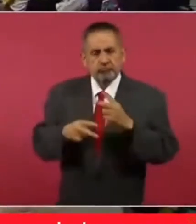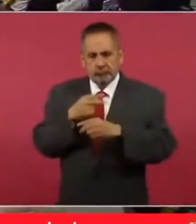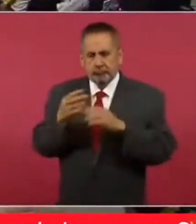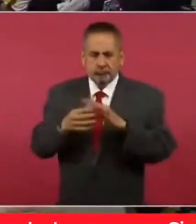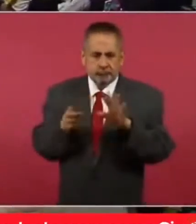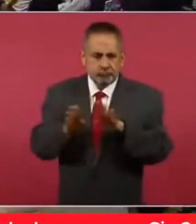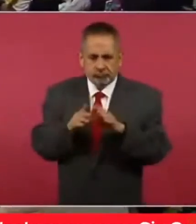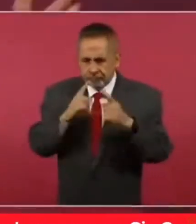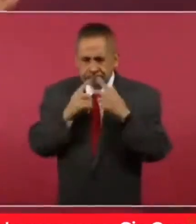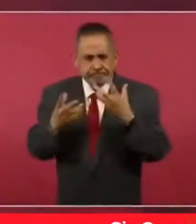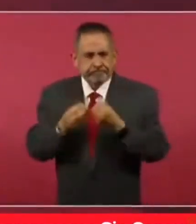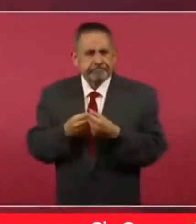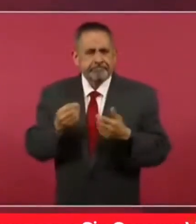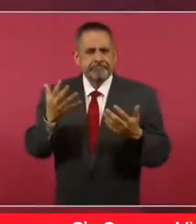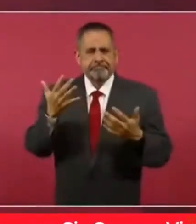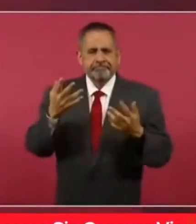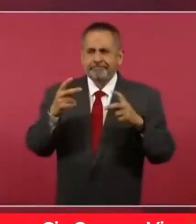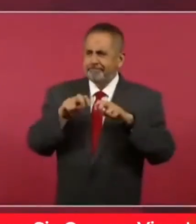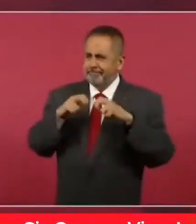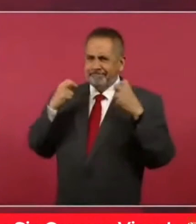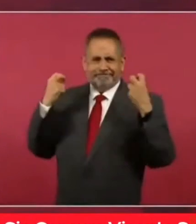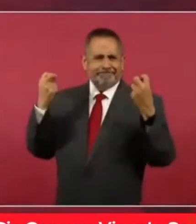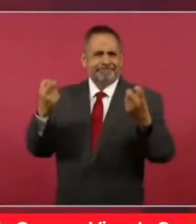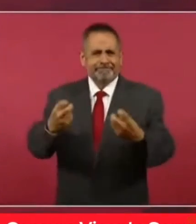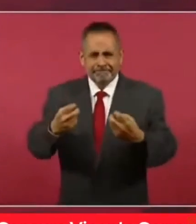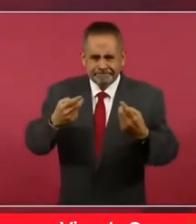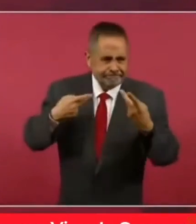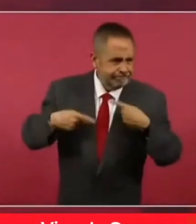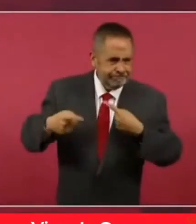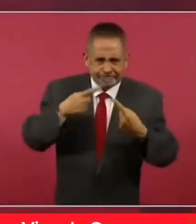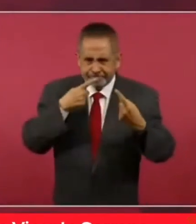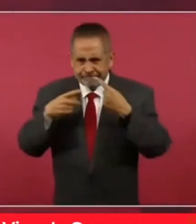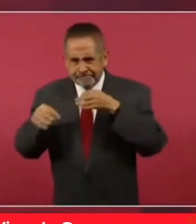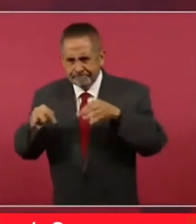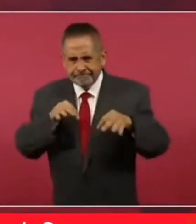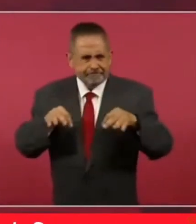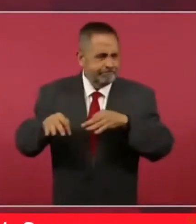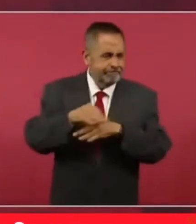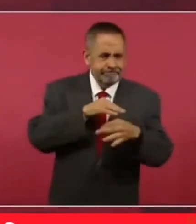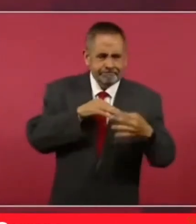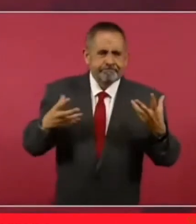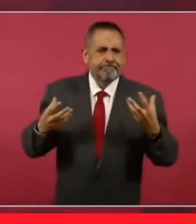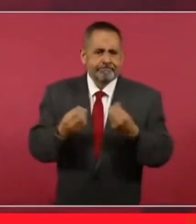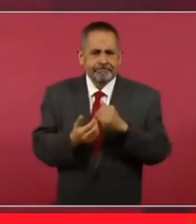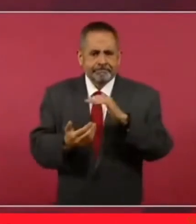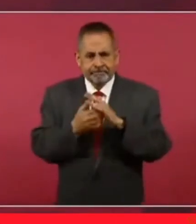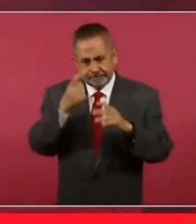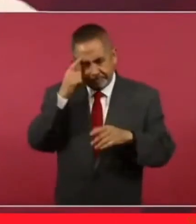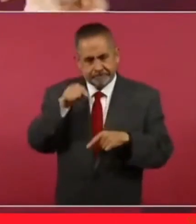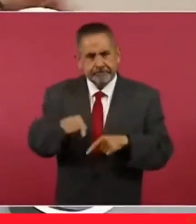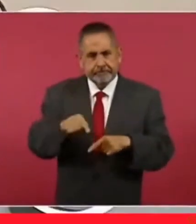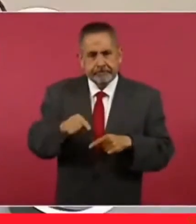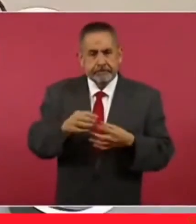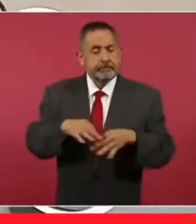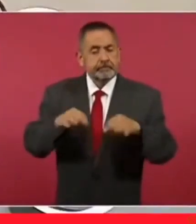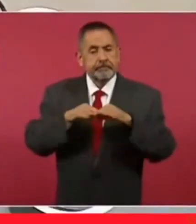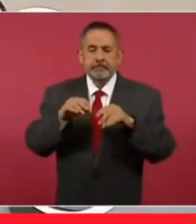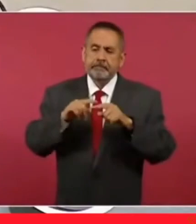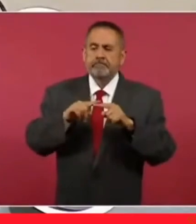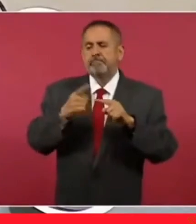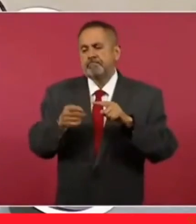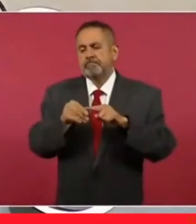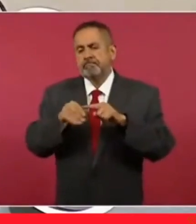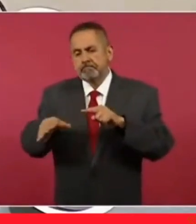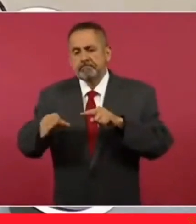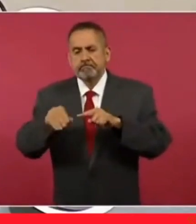reunidos como 50 compañeros que estamos trabajando en las mesas, que son, digamos, y de ahí se derivan